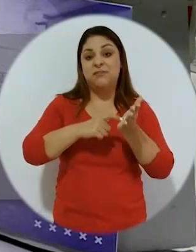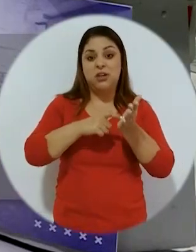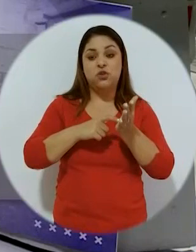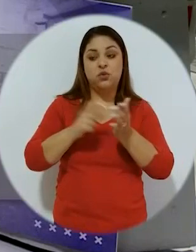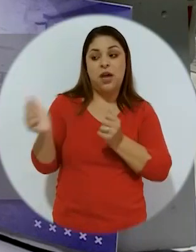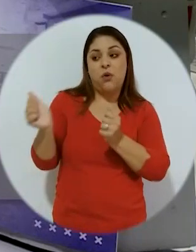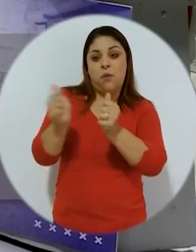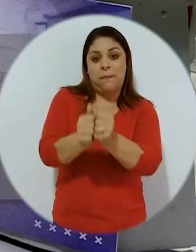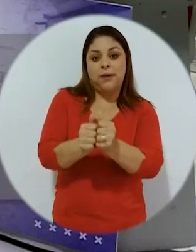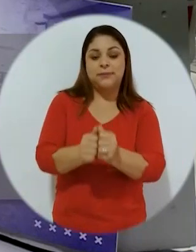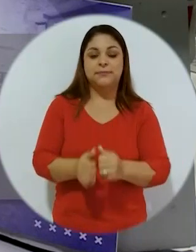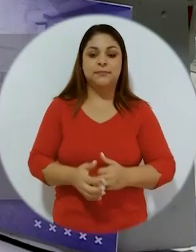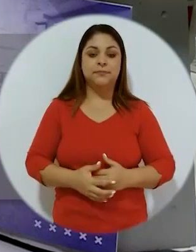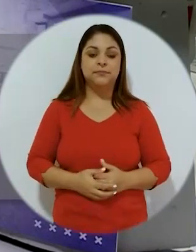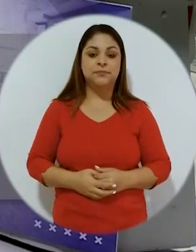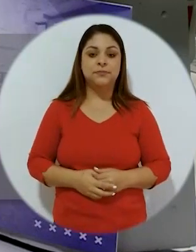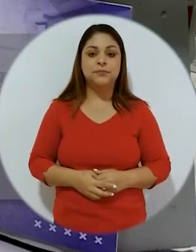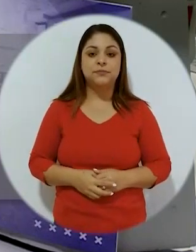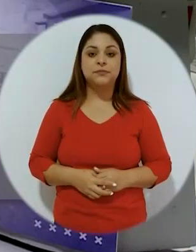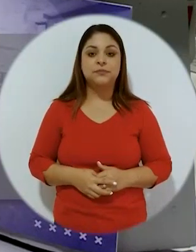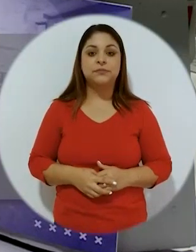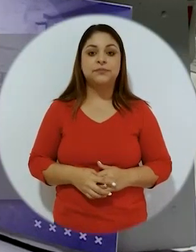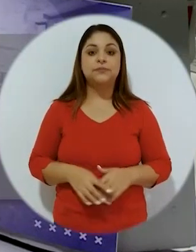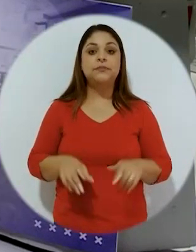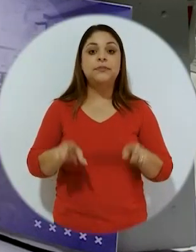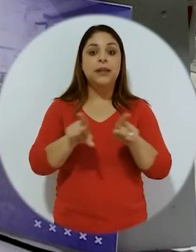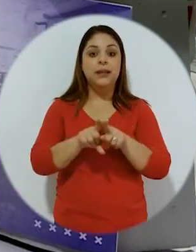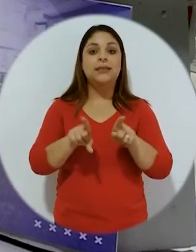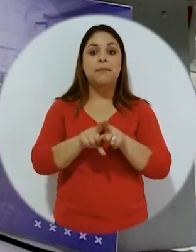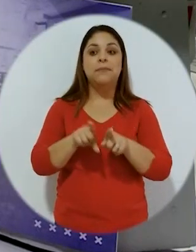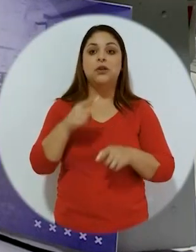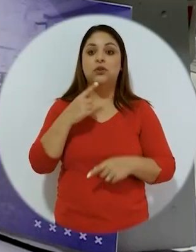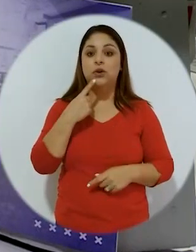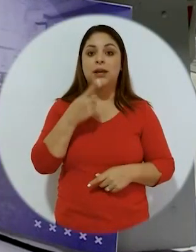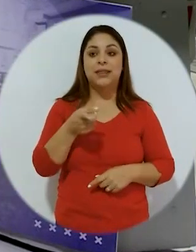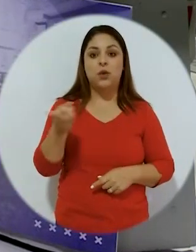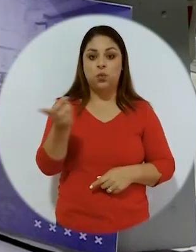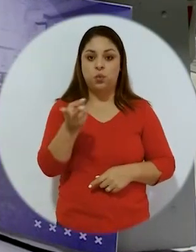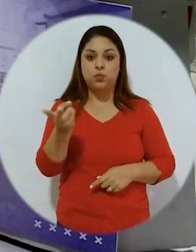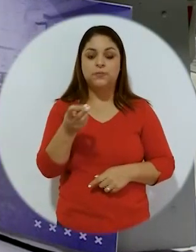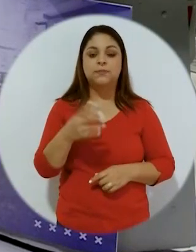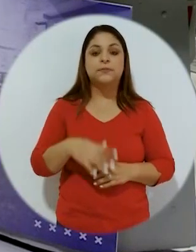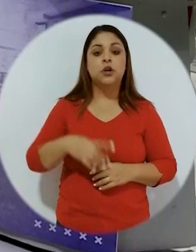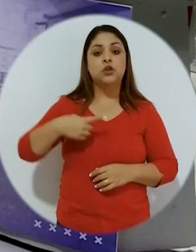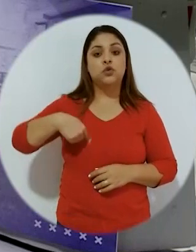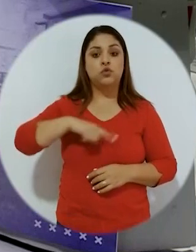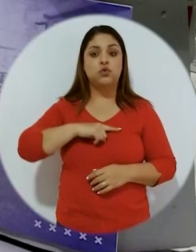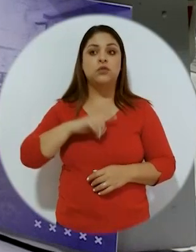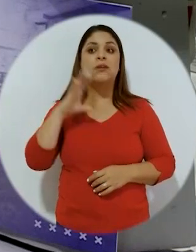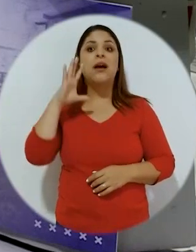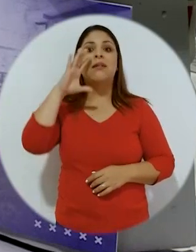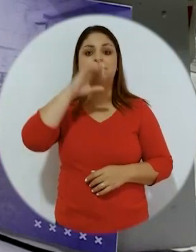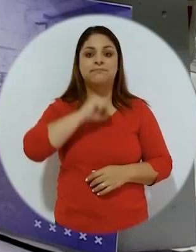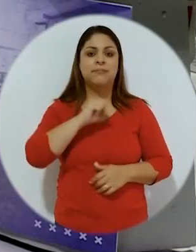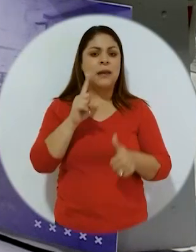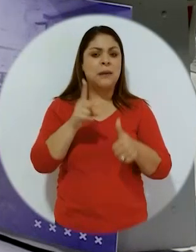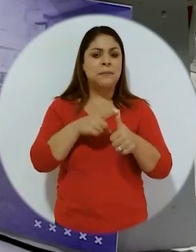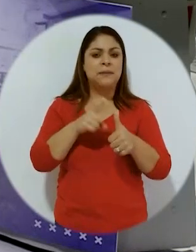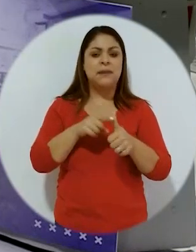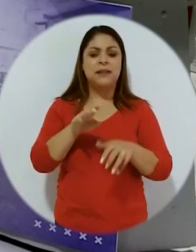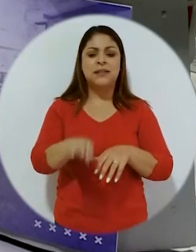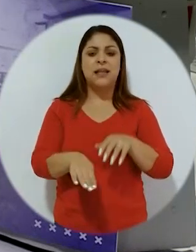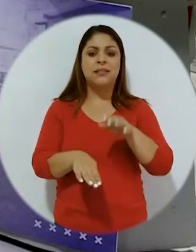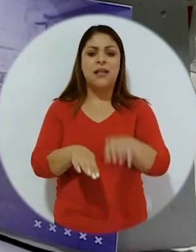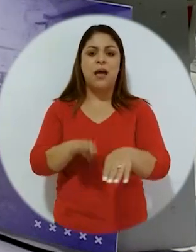Y requerimientos de acompañamiento. Sí, bueno, también además de lo que menciona tanto Carola como Ana Francis, nosotros identificamos que en las